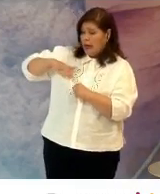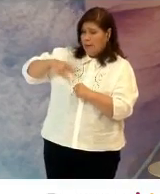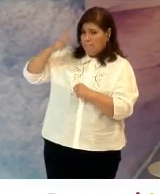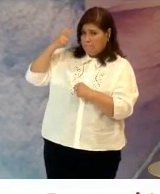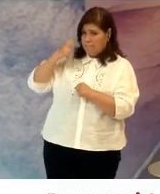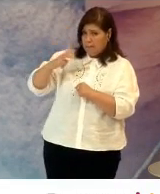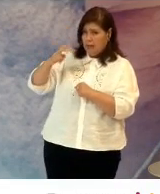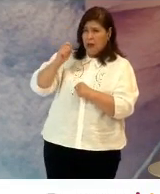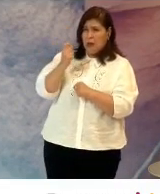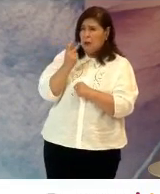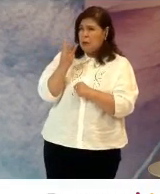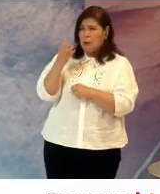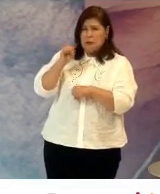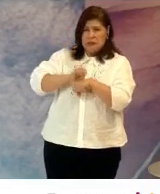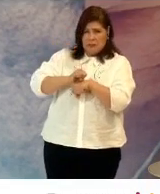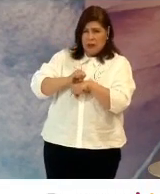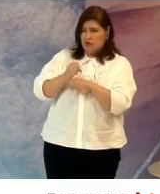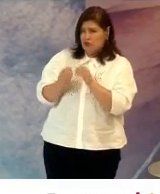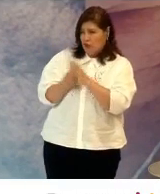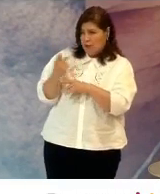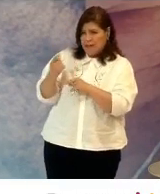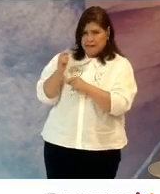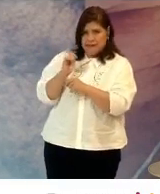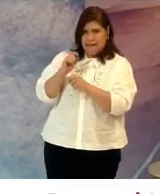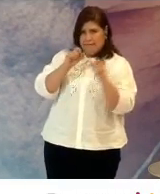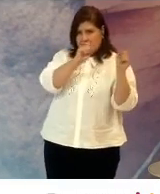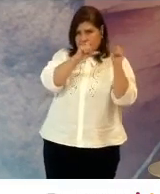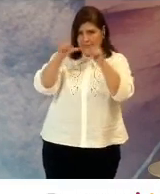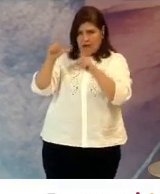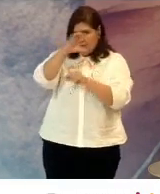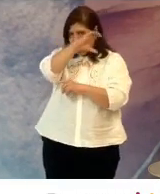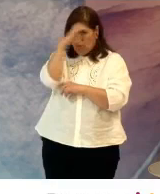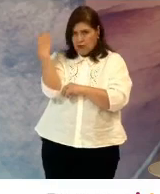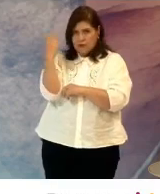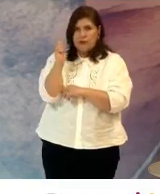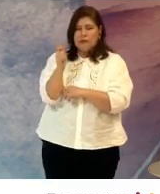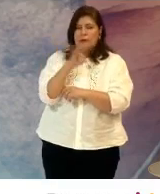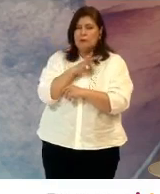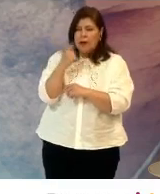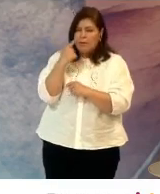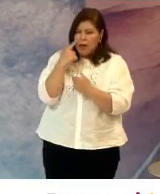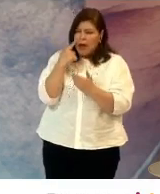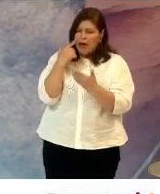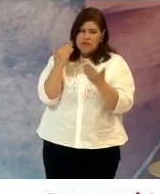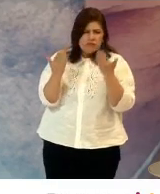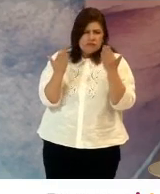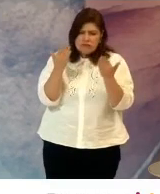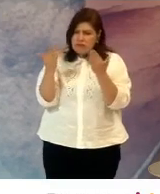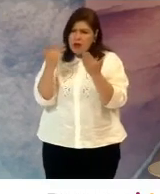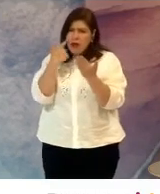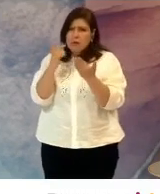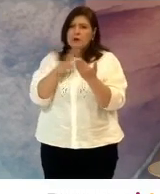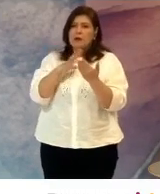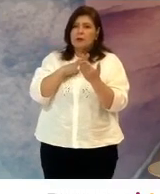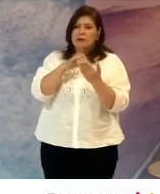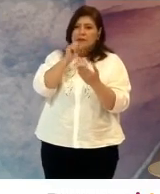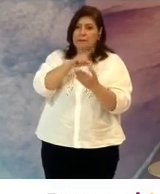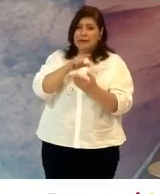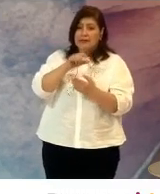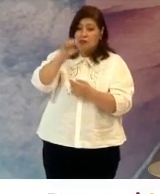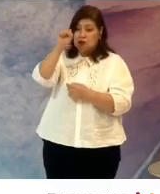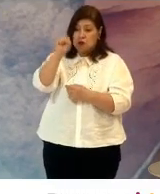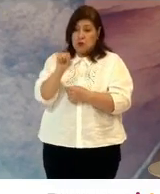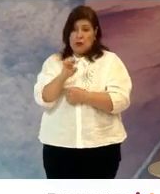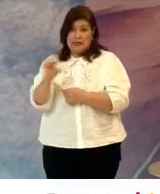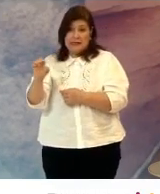de solo unas semanas, y aquí vemos procesos similares que hemos tenido en el sureste de Asia